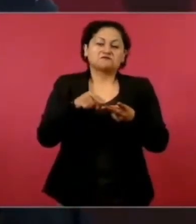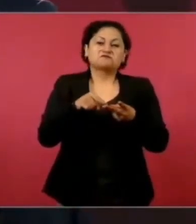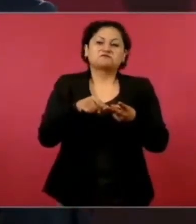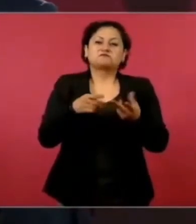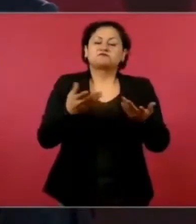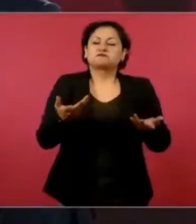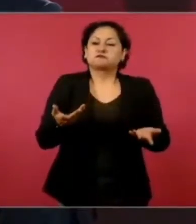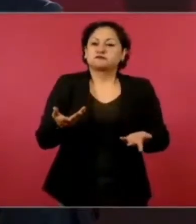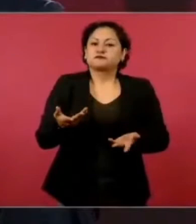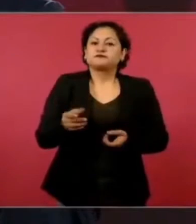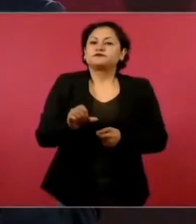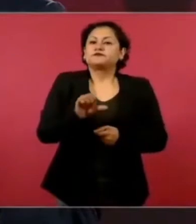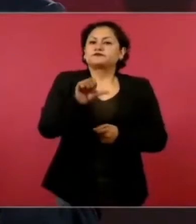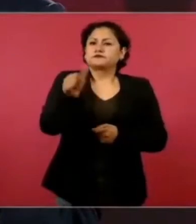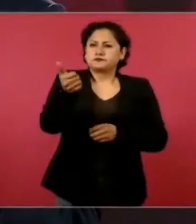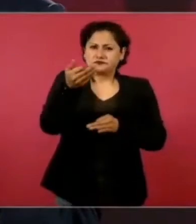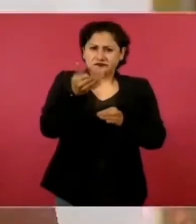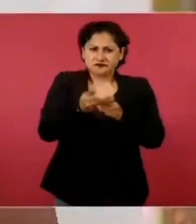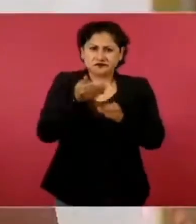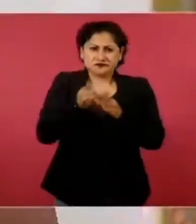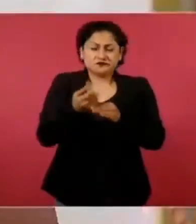hay una señora ahora,